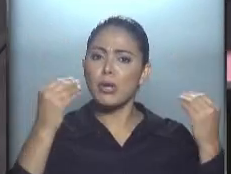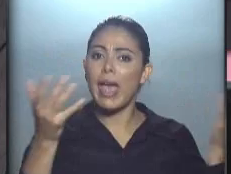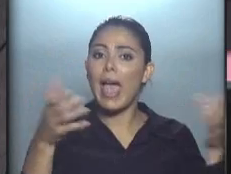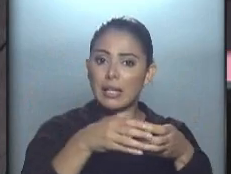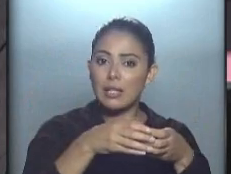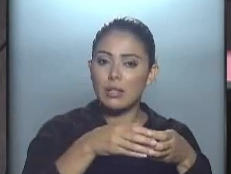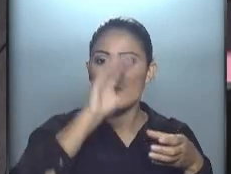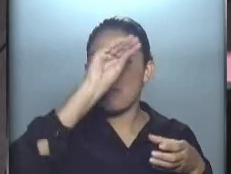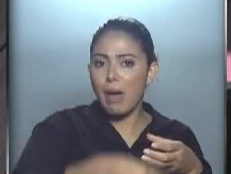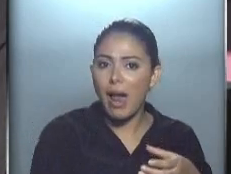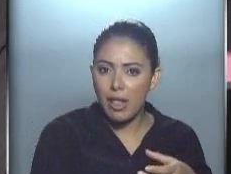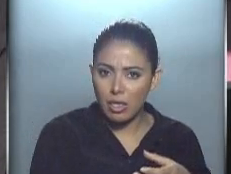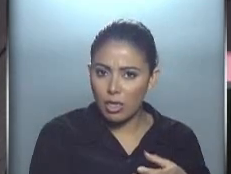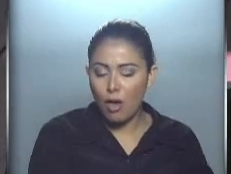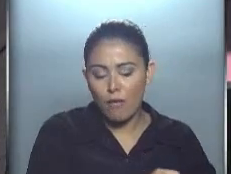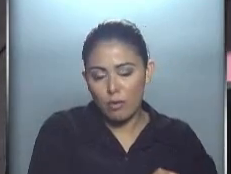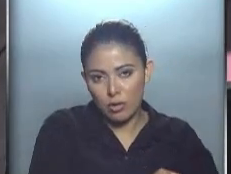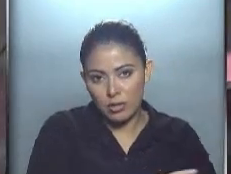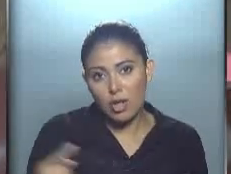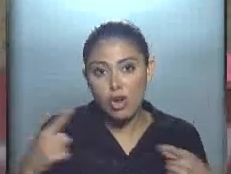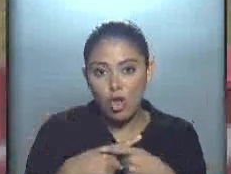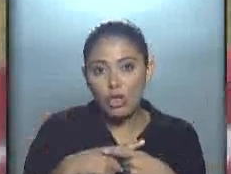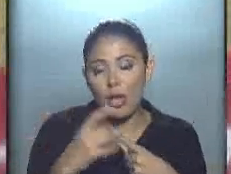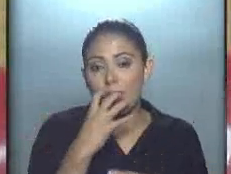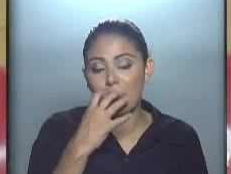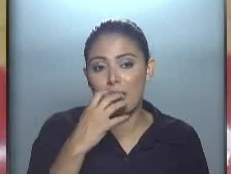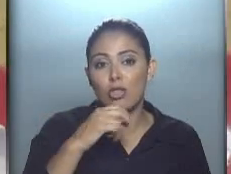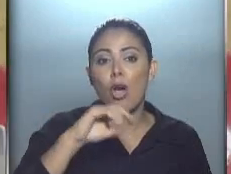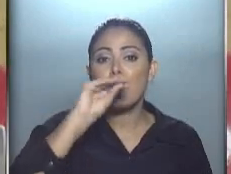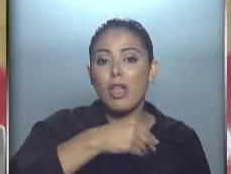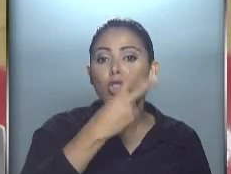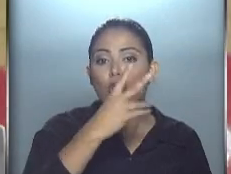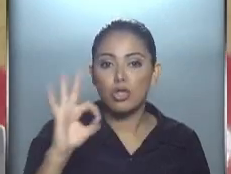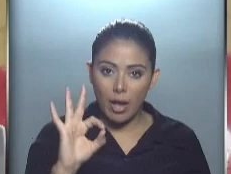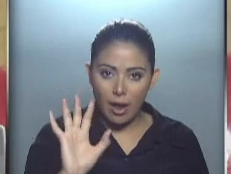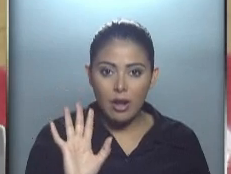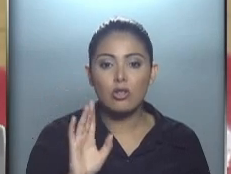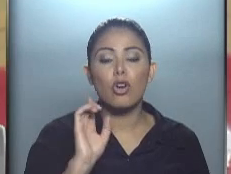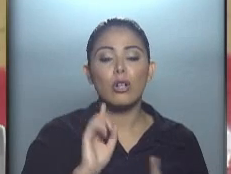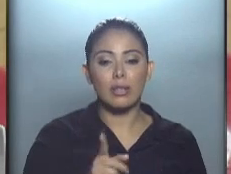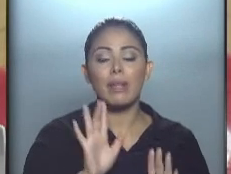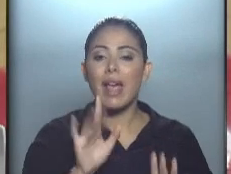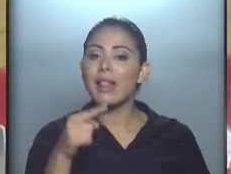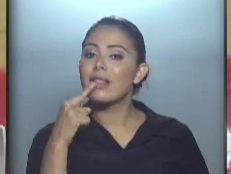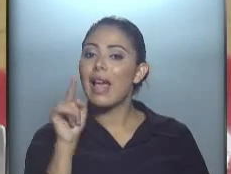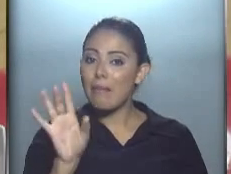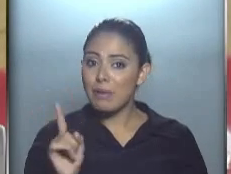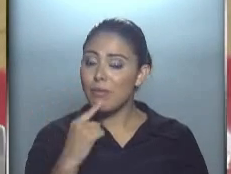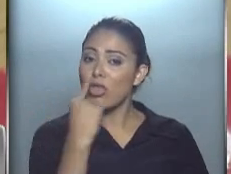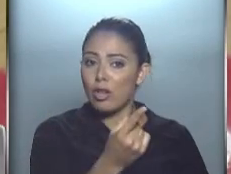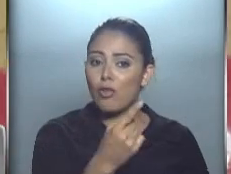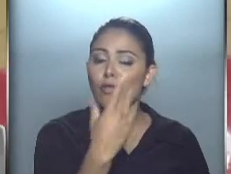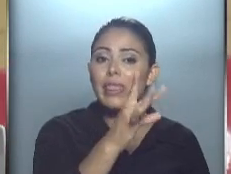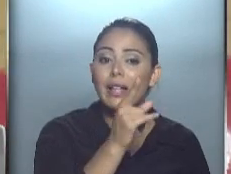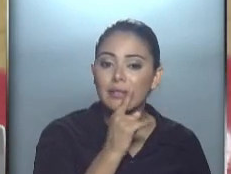perdido realmente muy feo ante Sarmiento 2-0. Se acercó a Omar De Felipe. Esto es lo que declaró. Y más